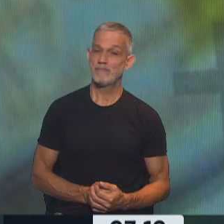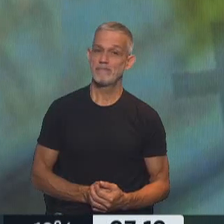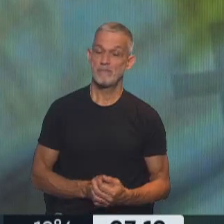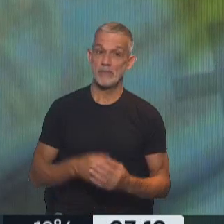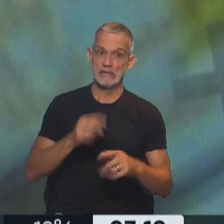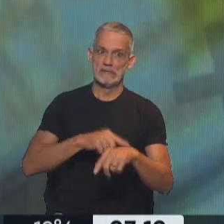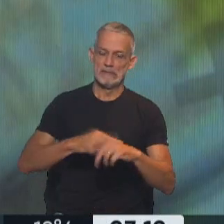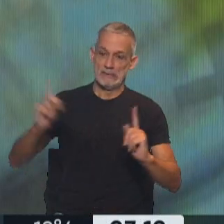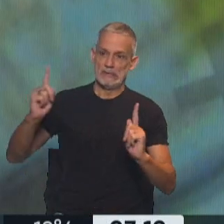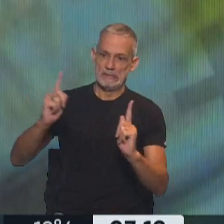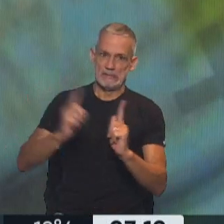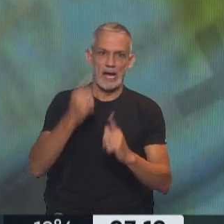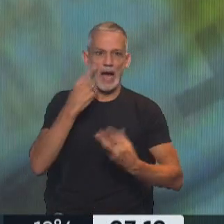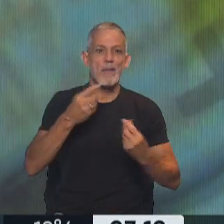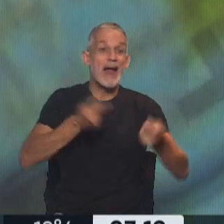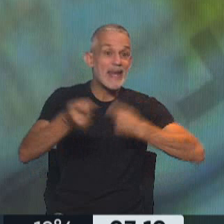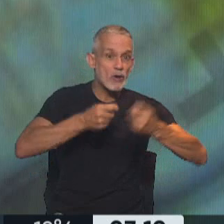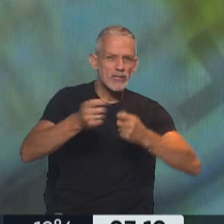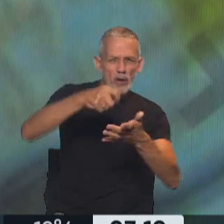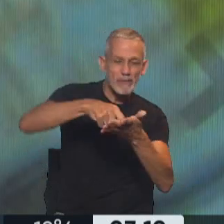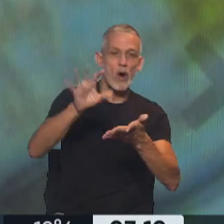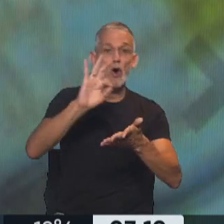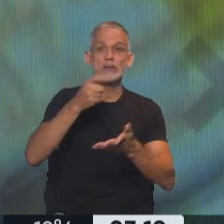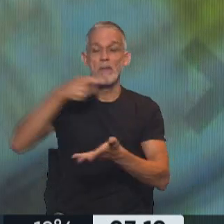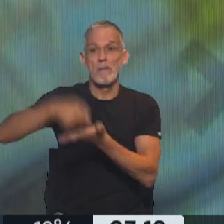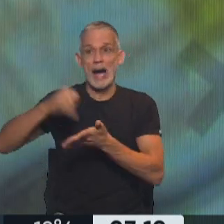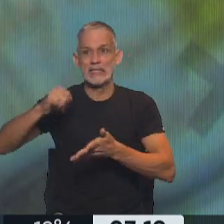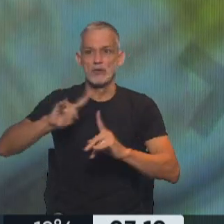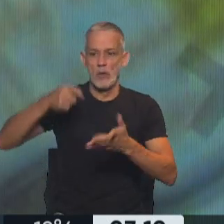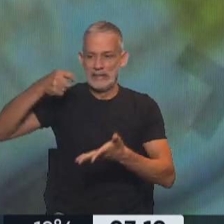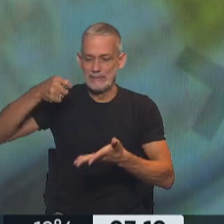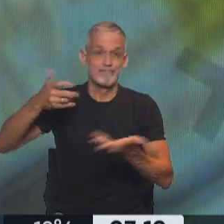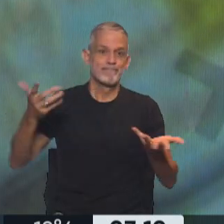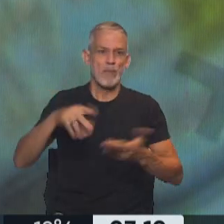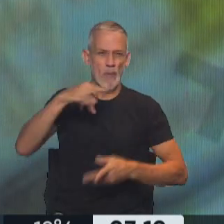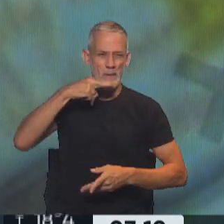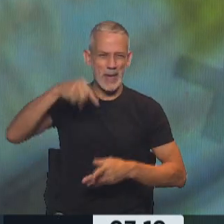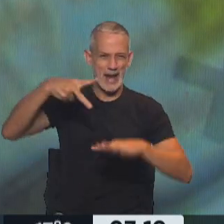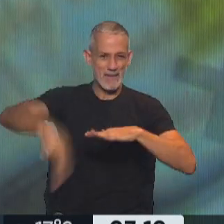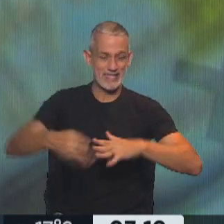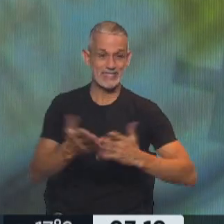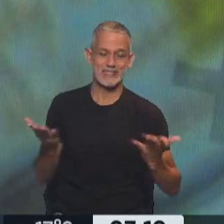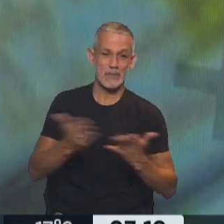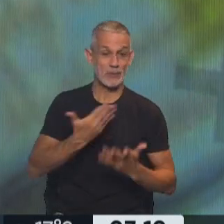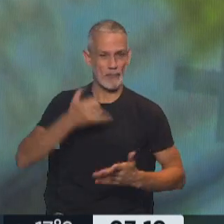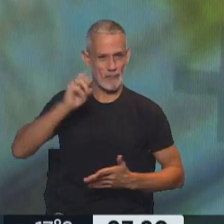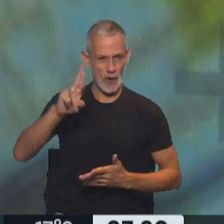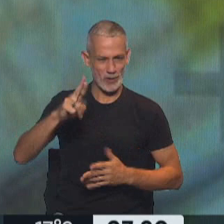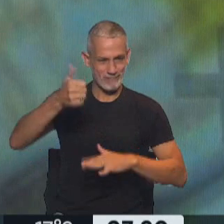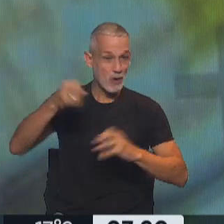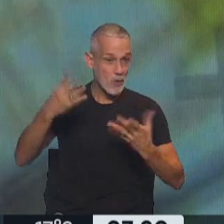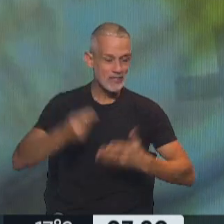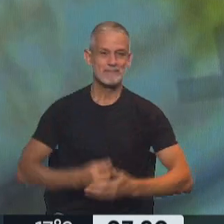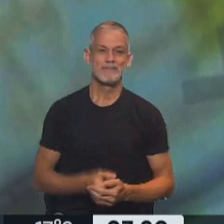Cuenta regresiva no solo para la negociación, sino también para definir si Argentina pagará o no el vencimiento de este viernes. Por eso estamos con Florencia Barragán. Flor,